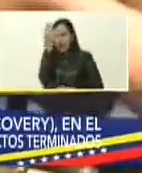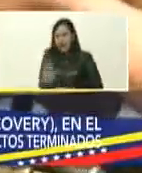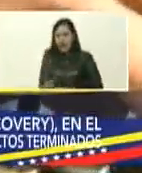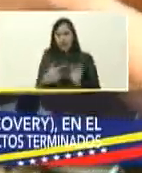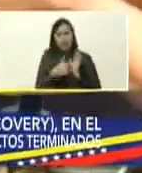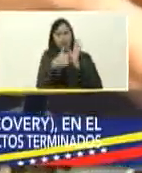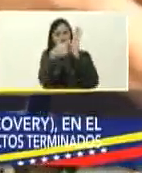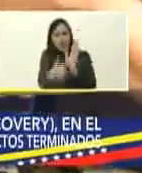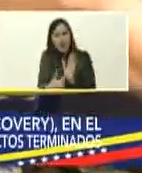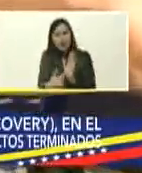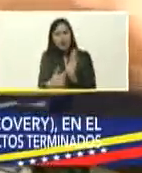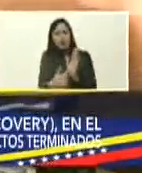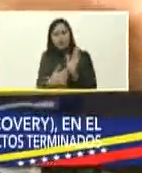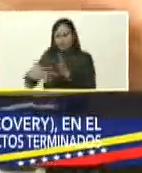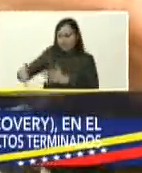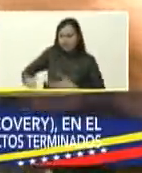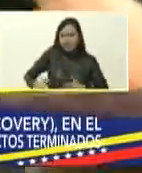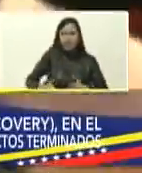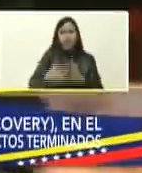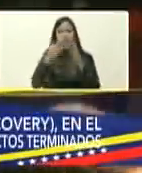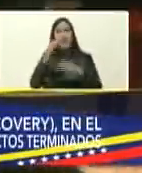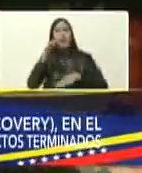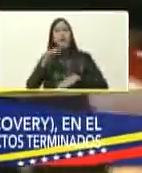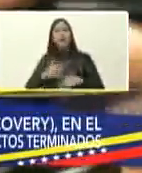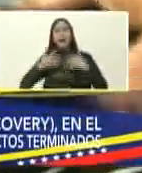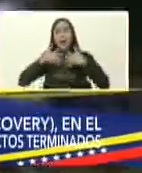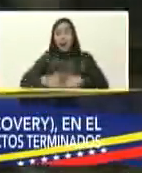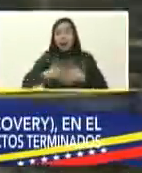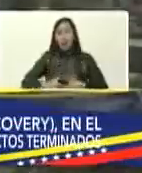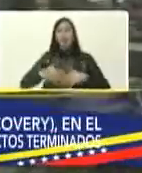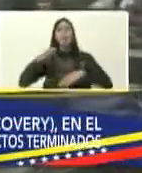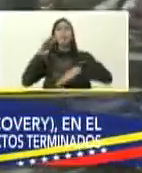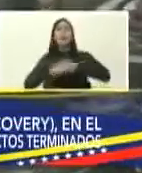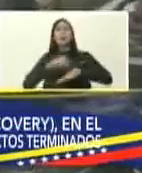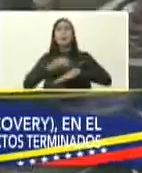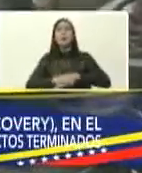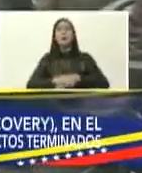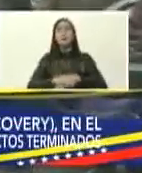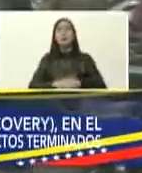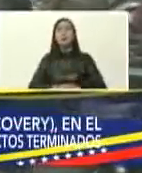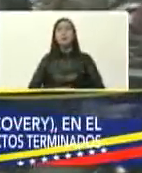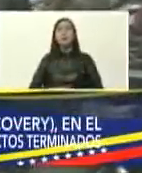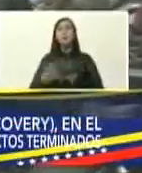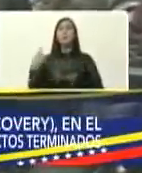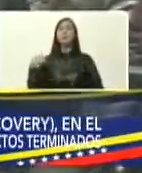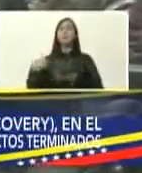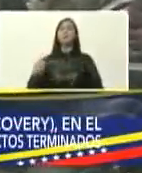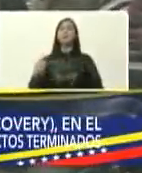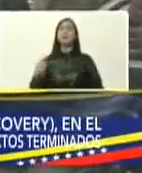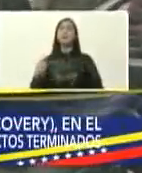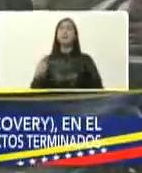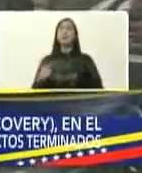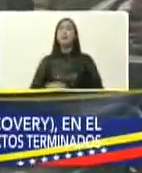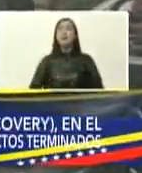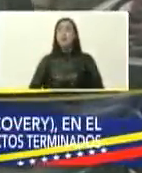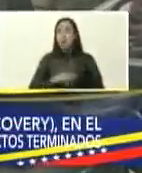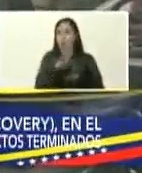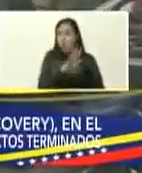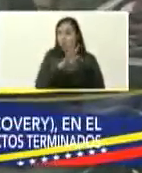el recorrido por esta maravillosa empresa, presidente, que tiene más